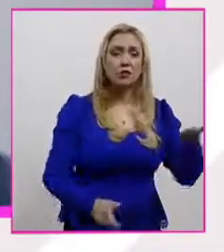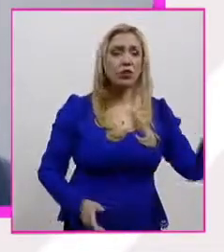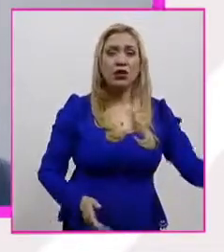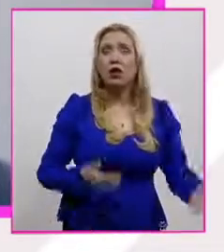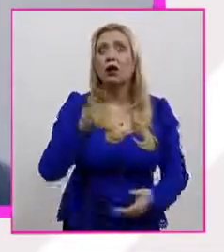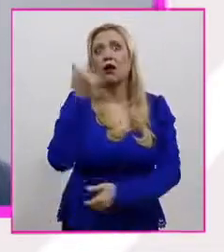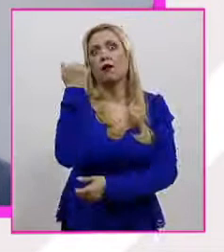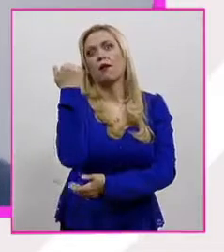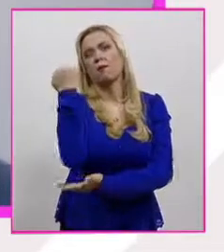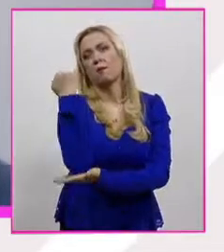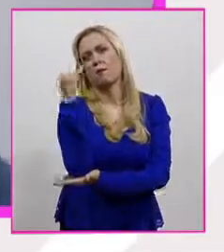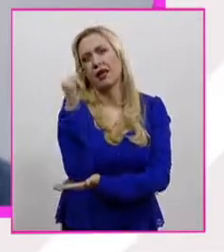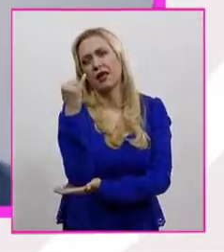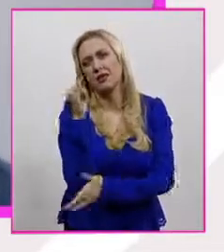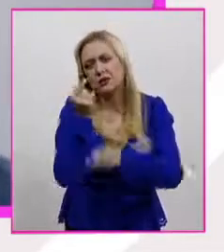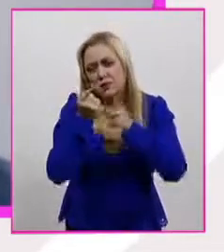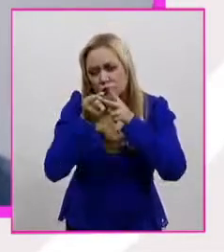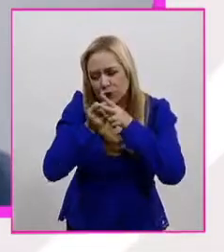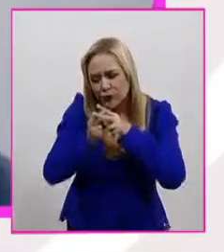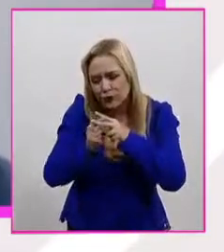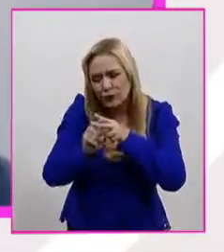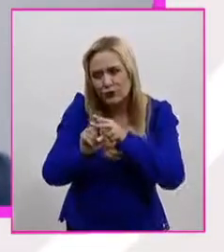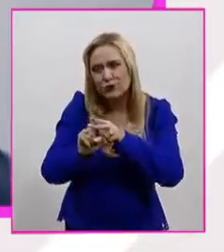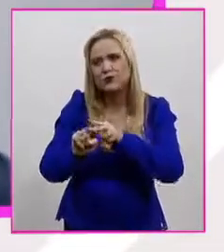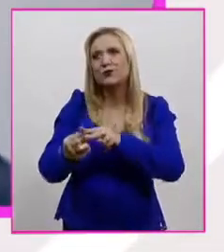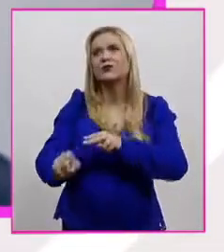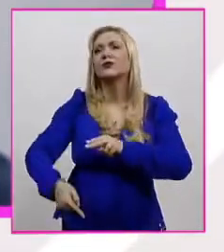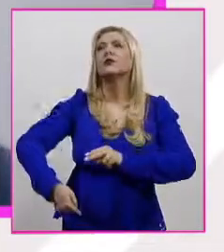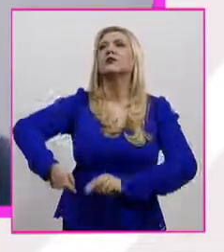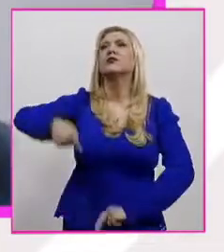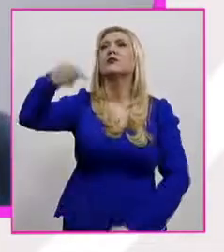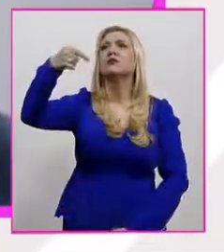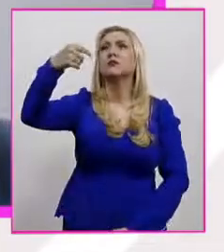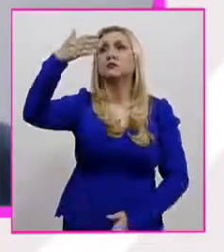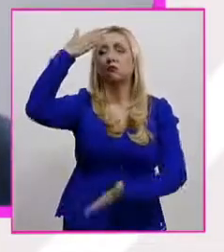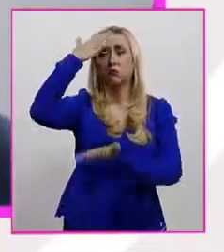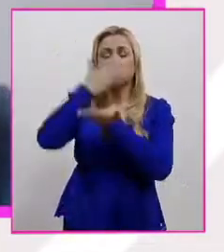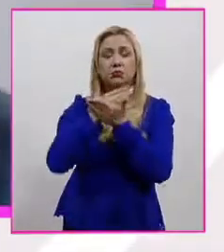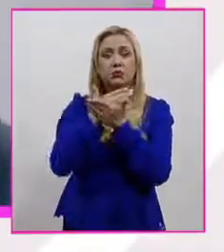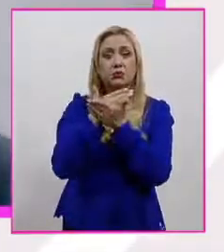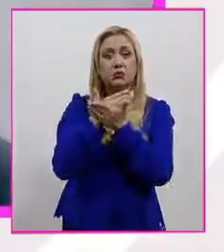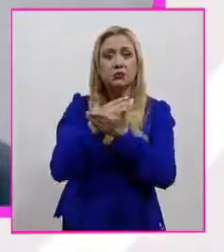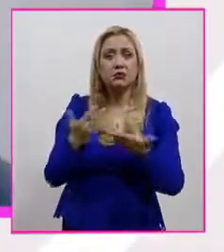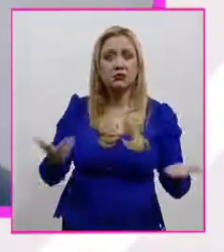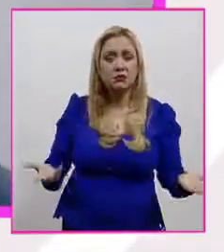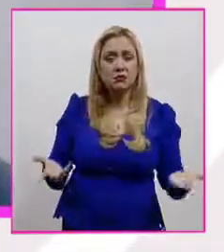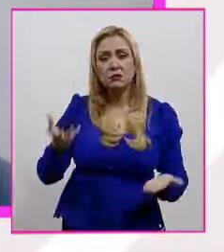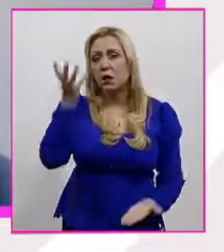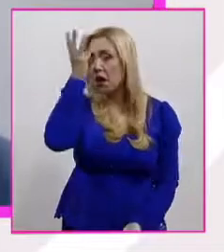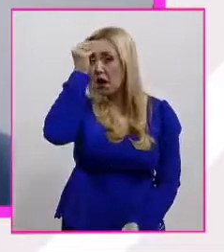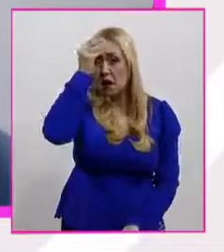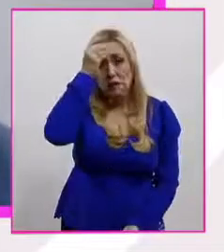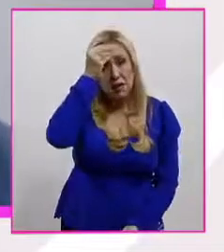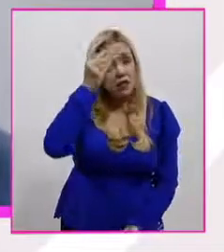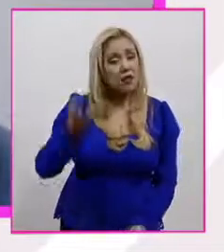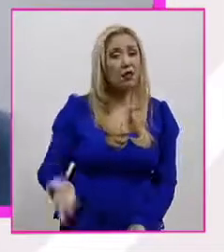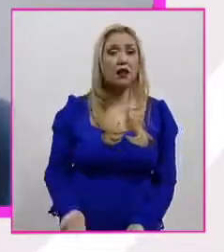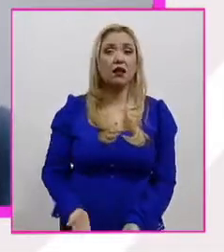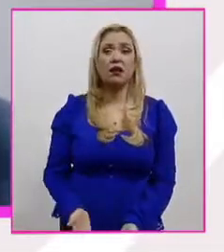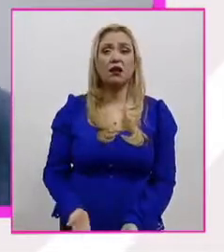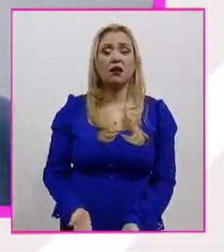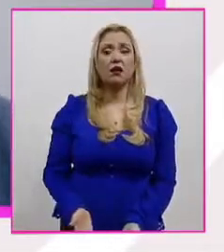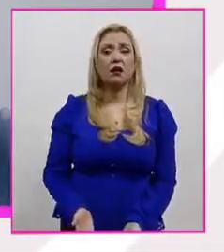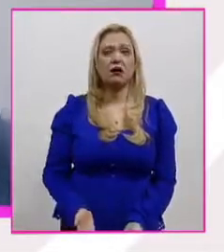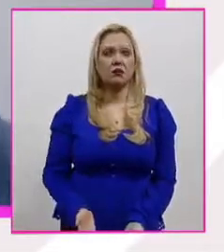las posibilidades de movilidad social para su vida, le está disminuyendo las posibilidades de aprender, está tergiversando